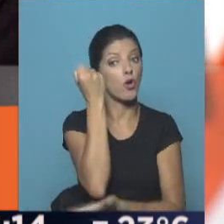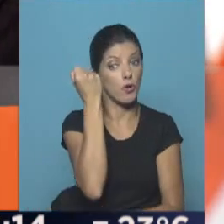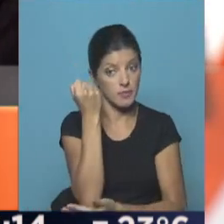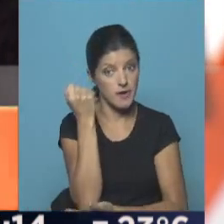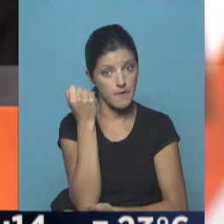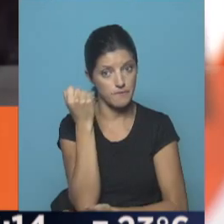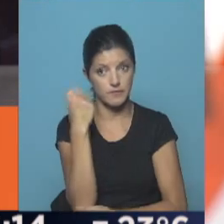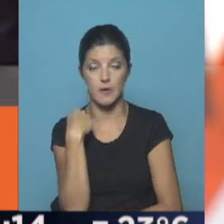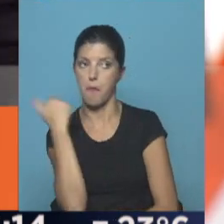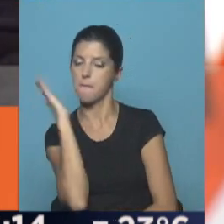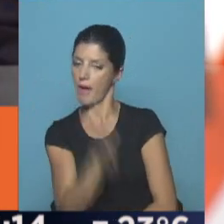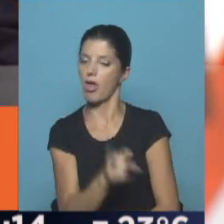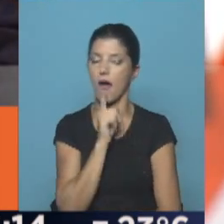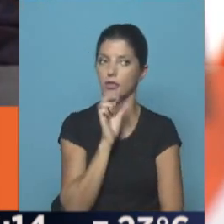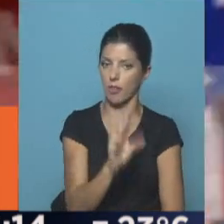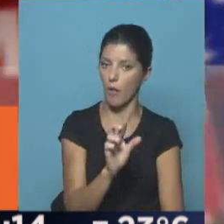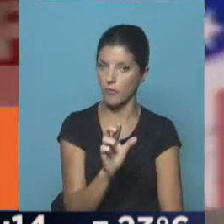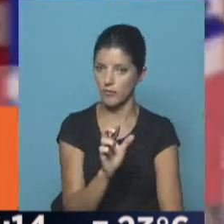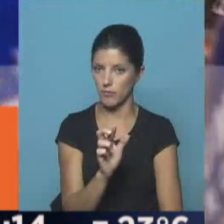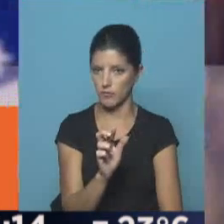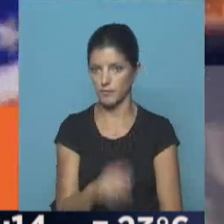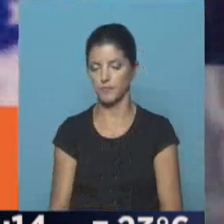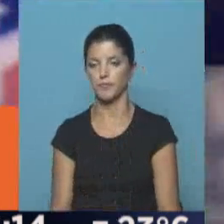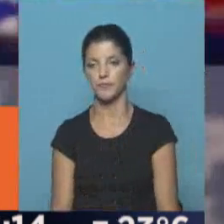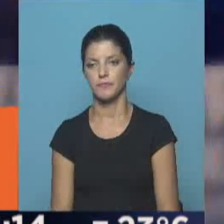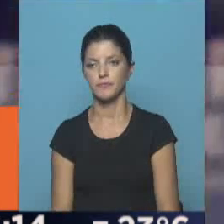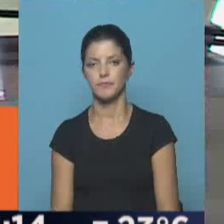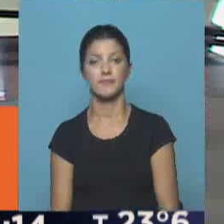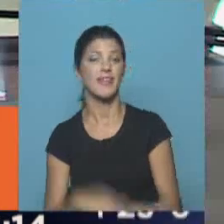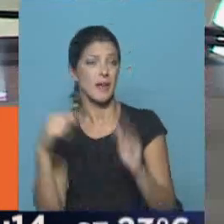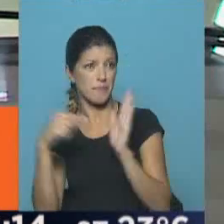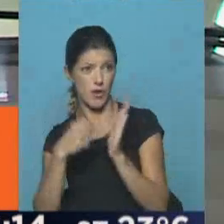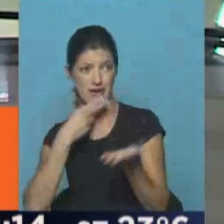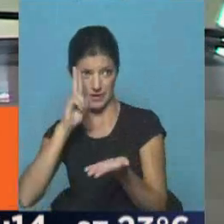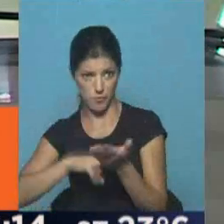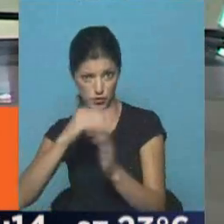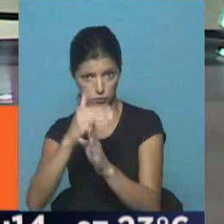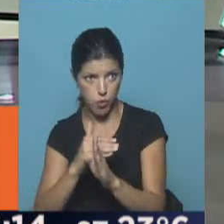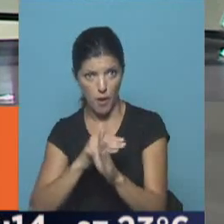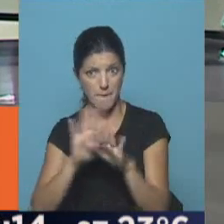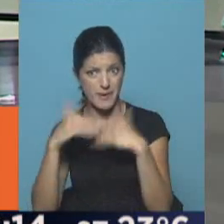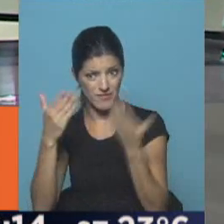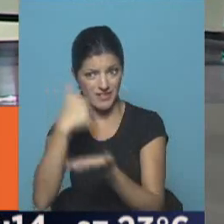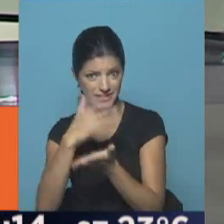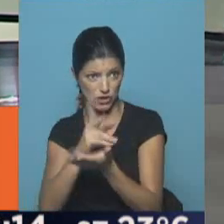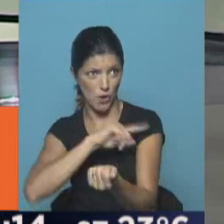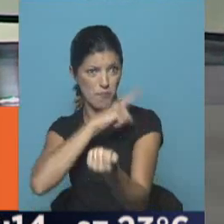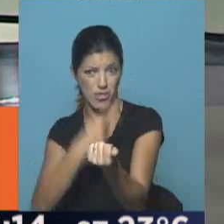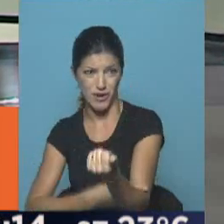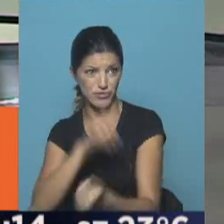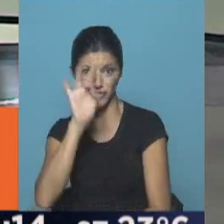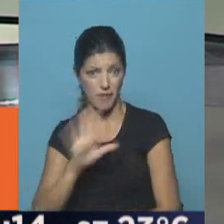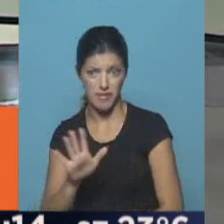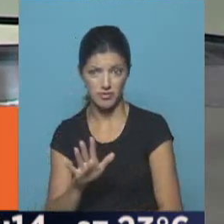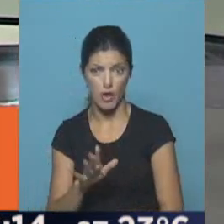la partida a Trump, que venía desafiando a todos ellos al mismo tiempo. Sí, pero la rebaja impositiva favorece bastante a los sectores más poderosos, me parece,